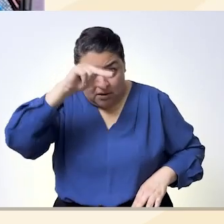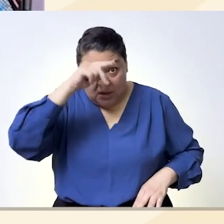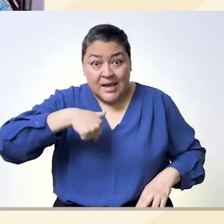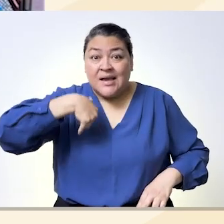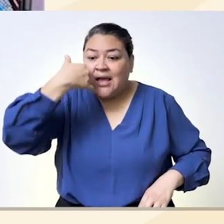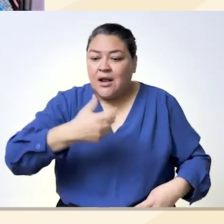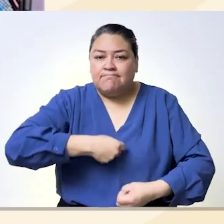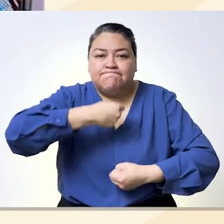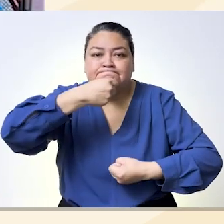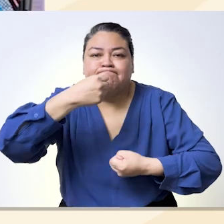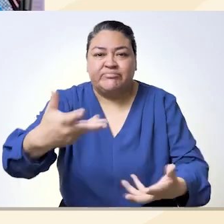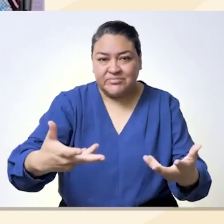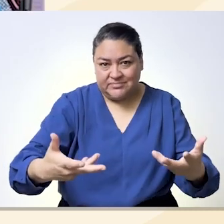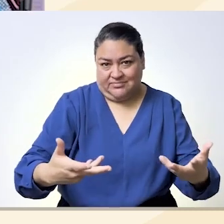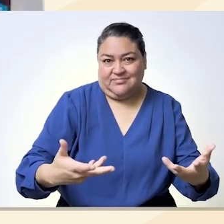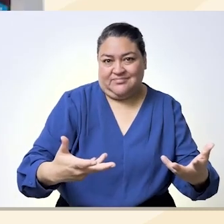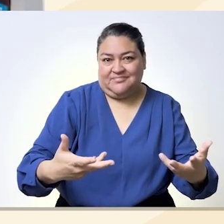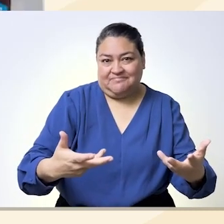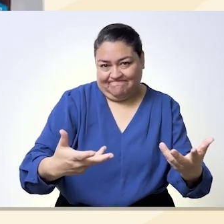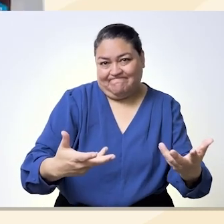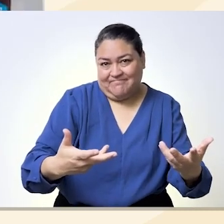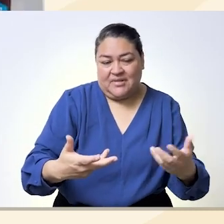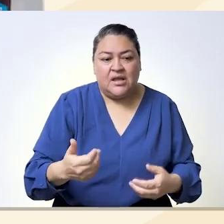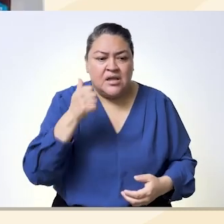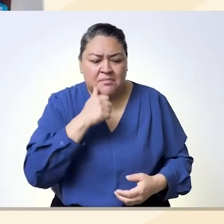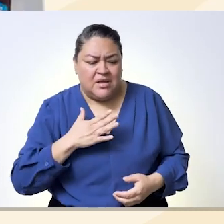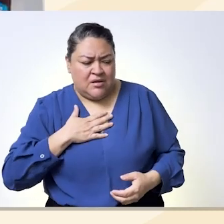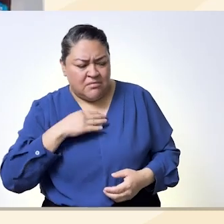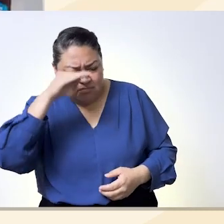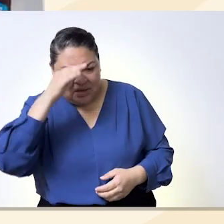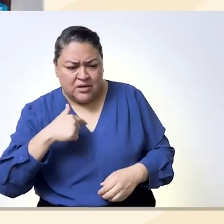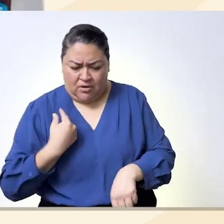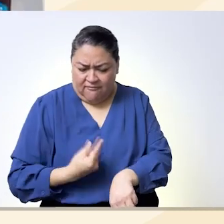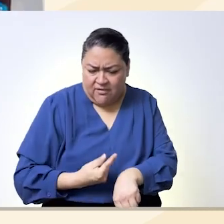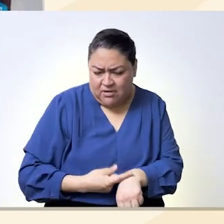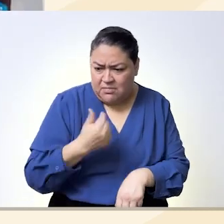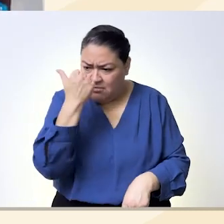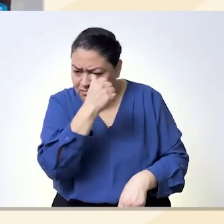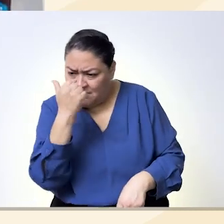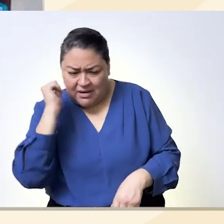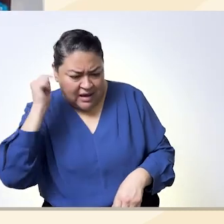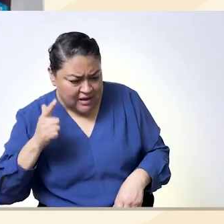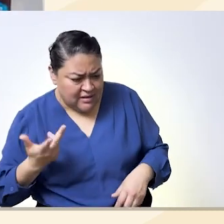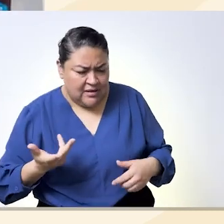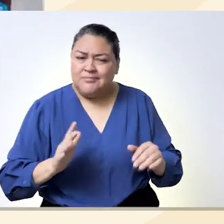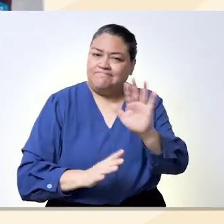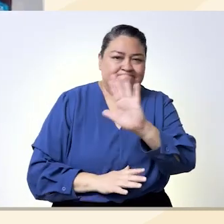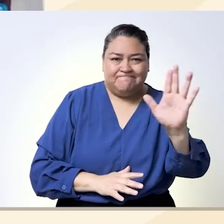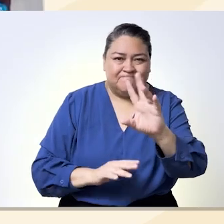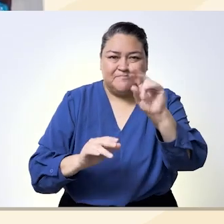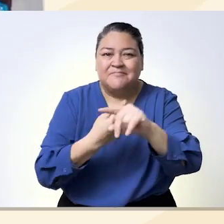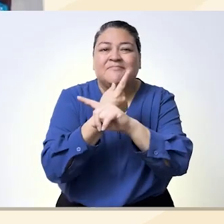mi inteligencia, mis placeres, de una forma no desde el trastorno, no desde la enfermedad,